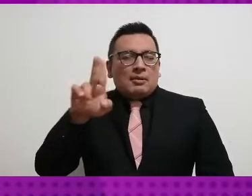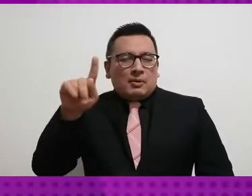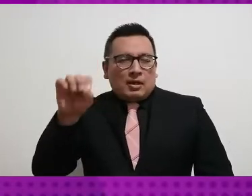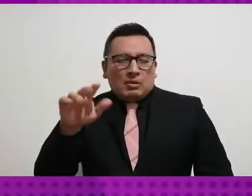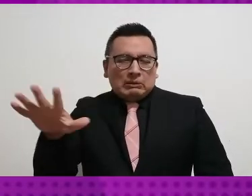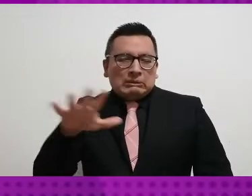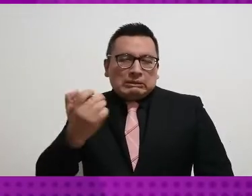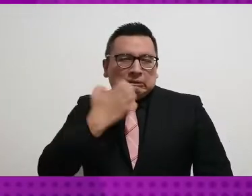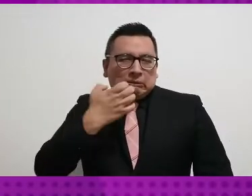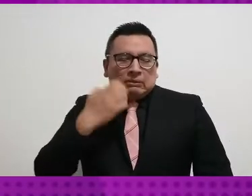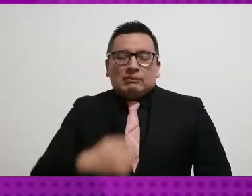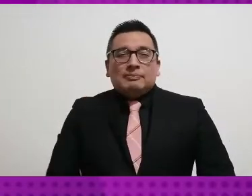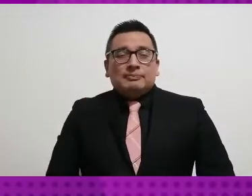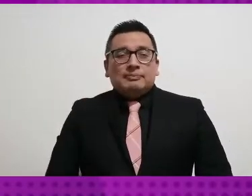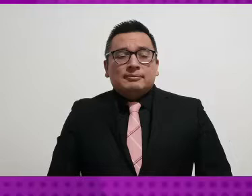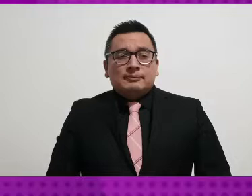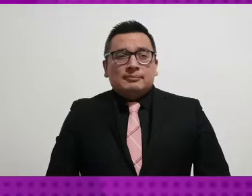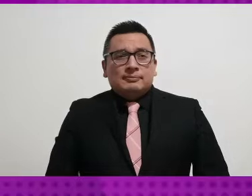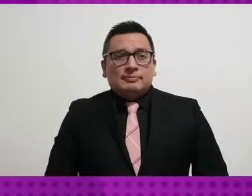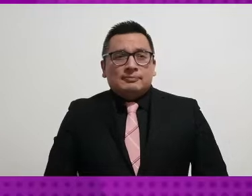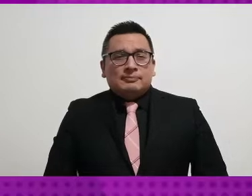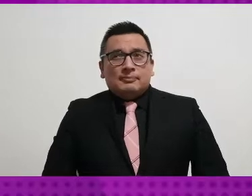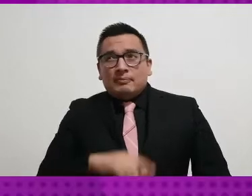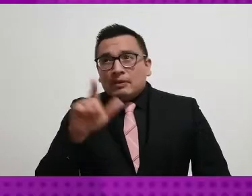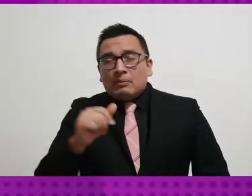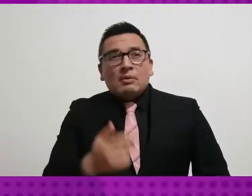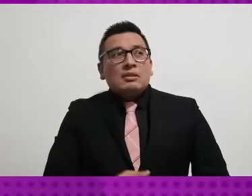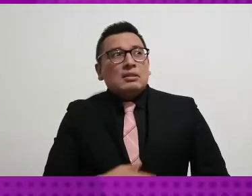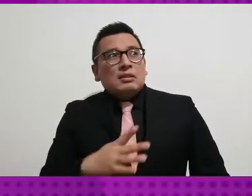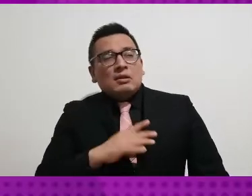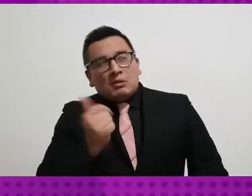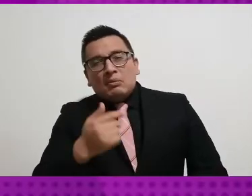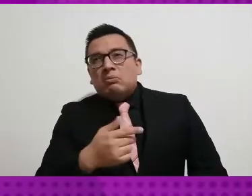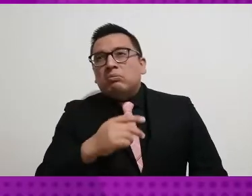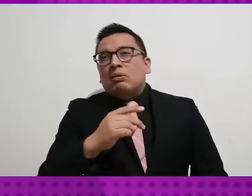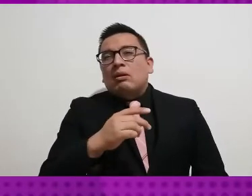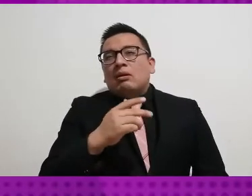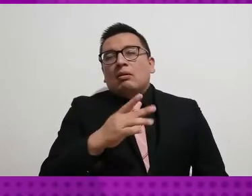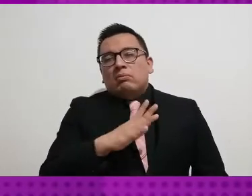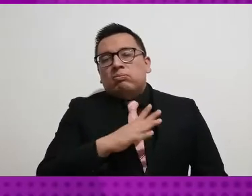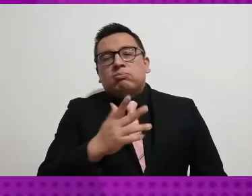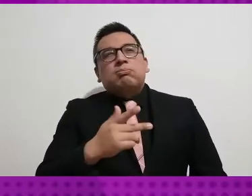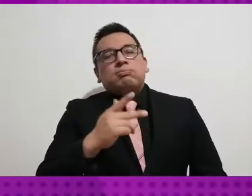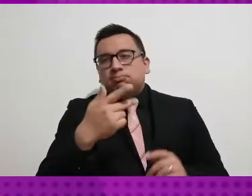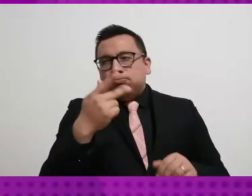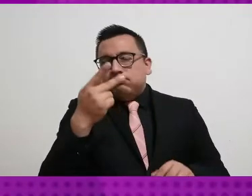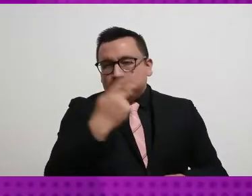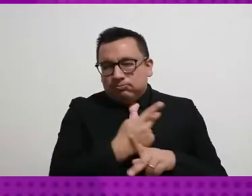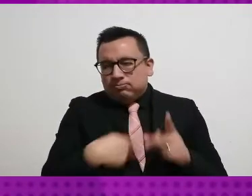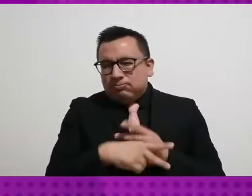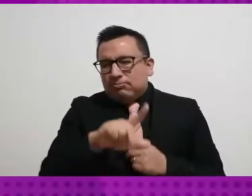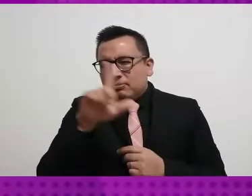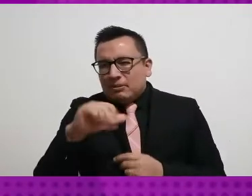zona. Y bueno, finalmente pues me gradué de la Mariano Narváez y luego de la Facultad de